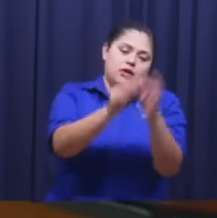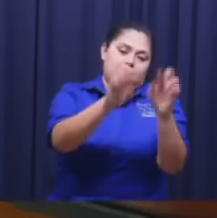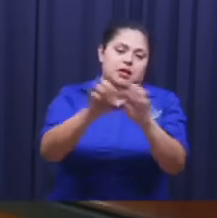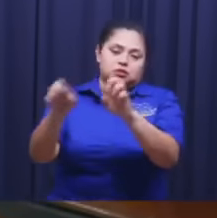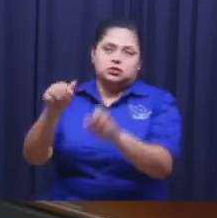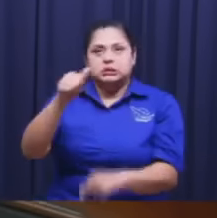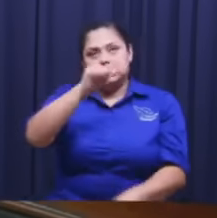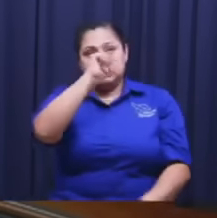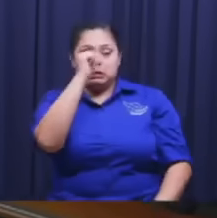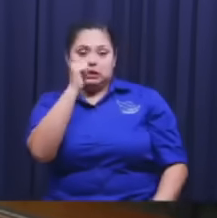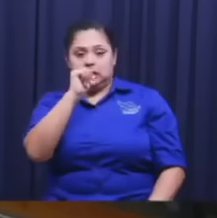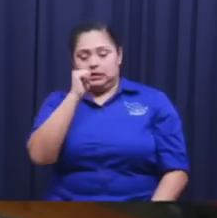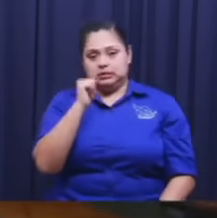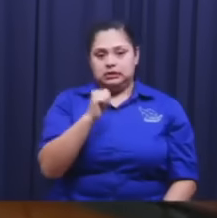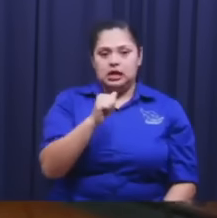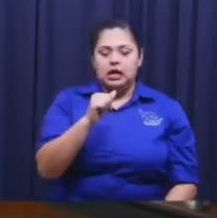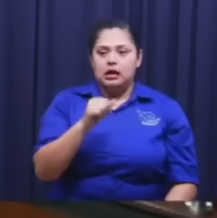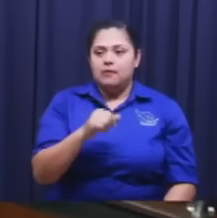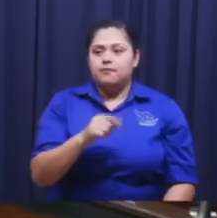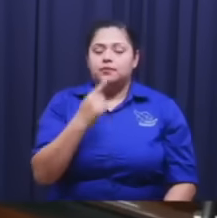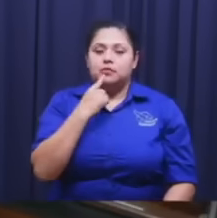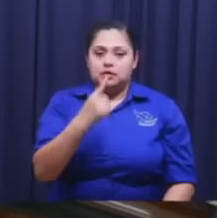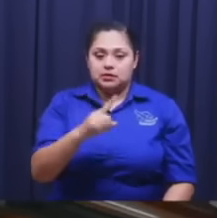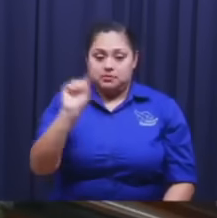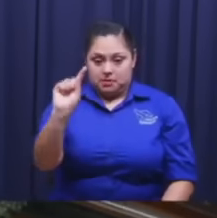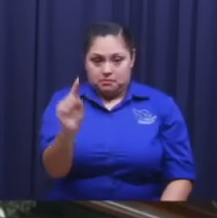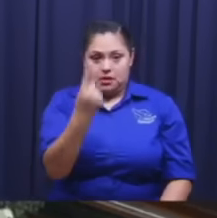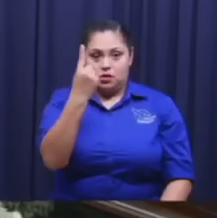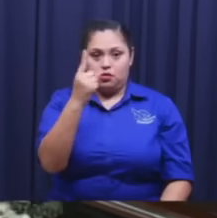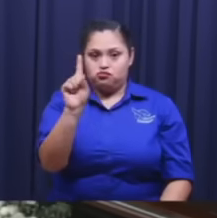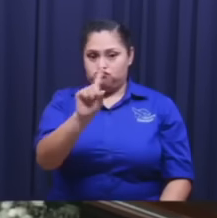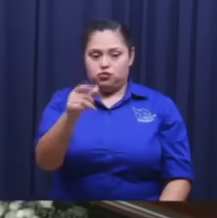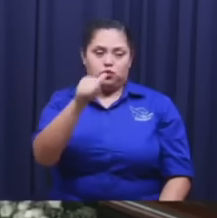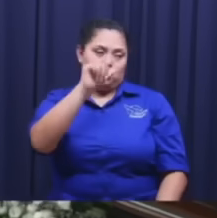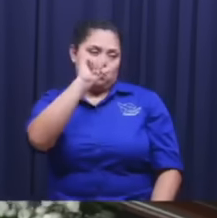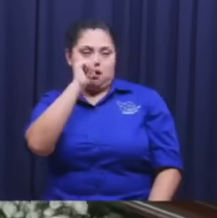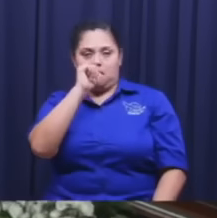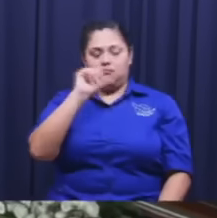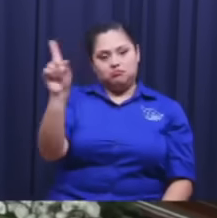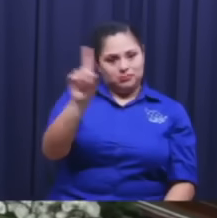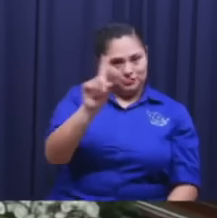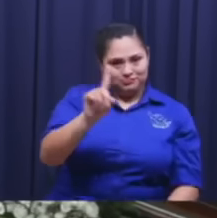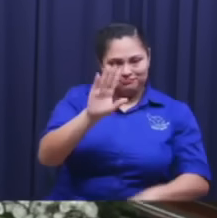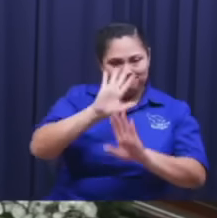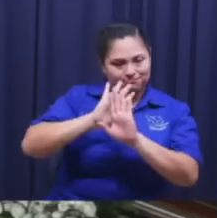Ellos en sí se dedican, primero, número uno, a no chupar.